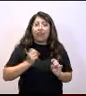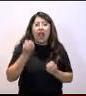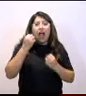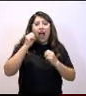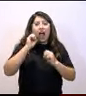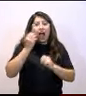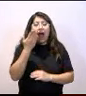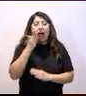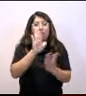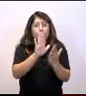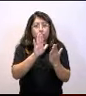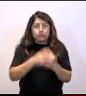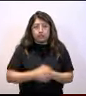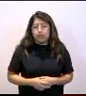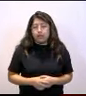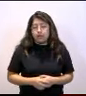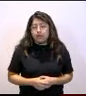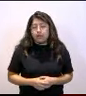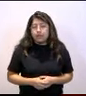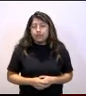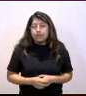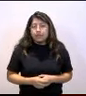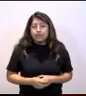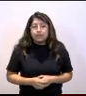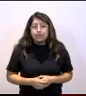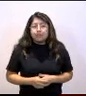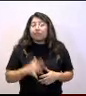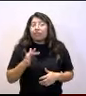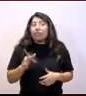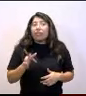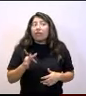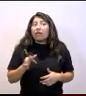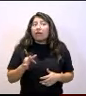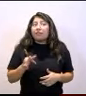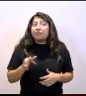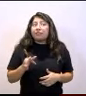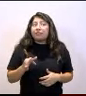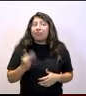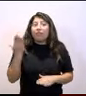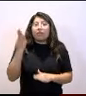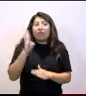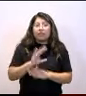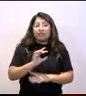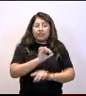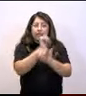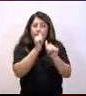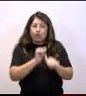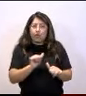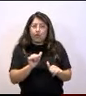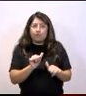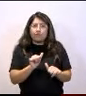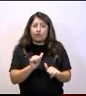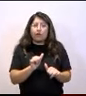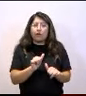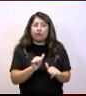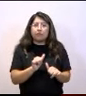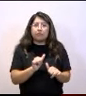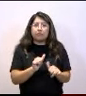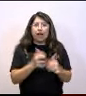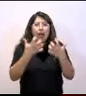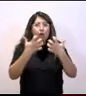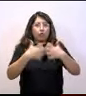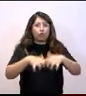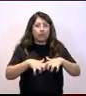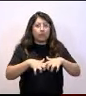posible pérdida de poder adquisitivo. Además, se plantea de una forma en la cual se aplicará automáticamente,